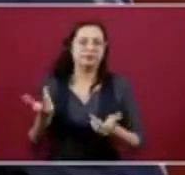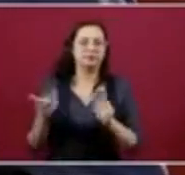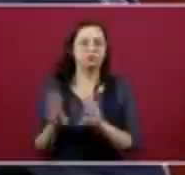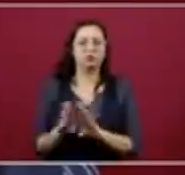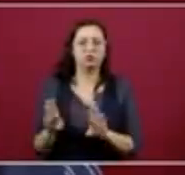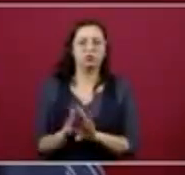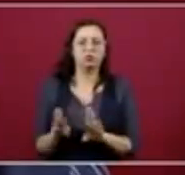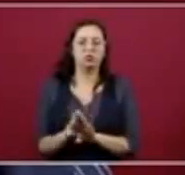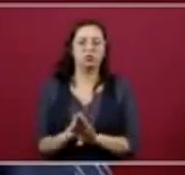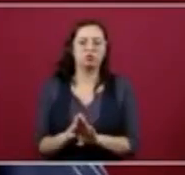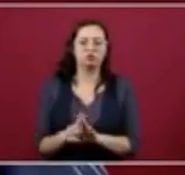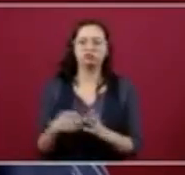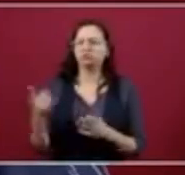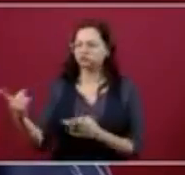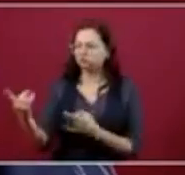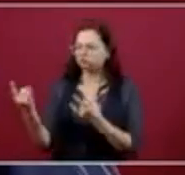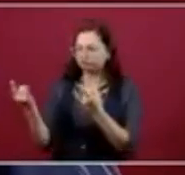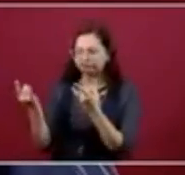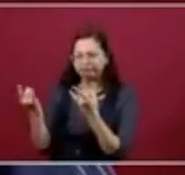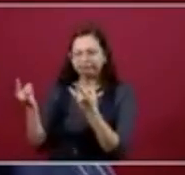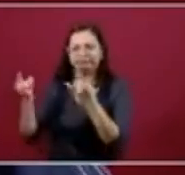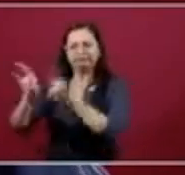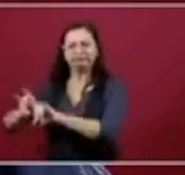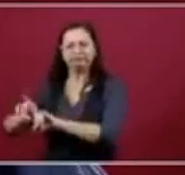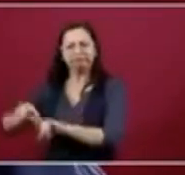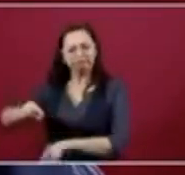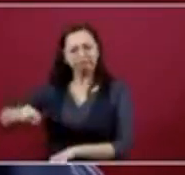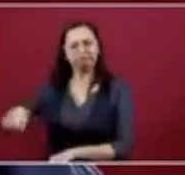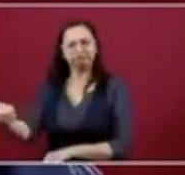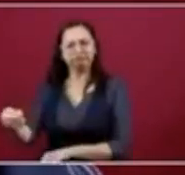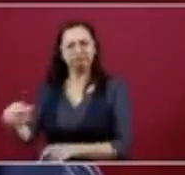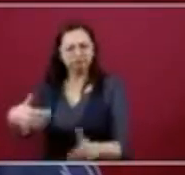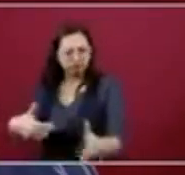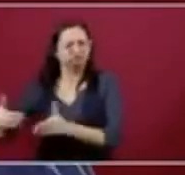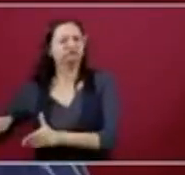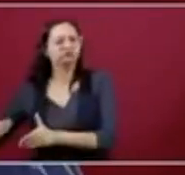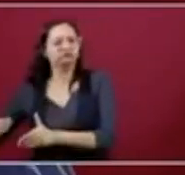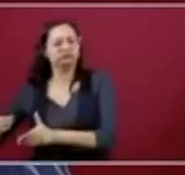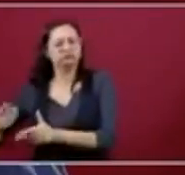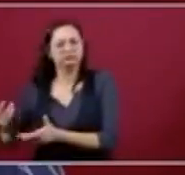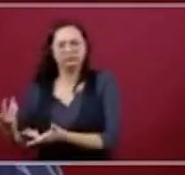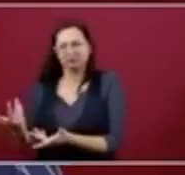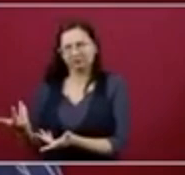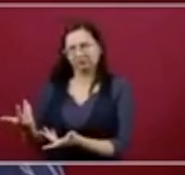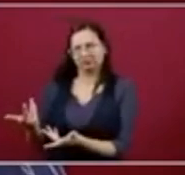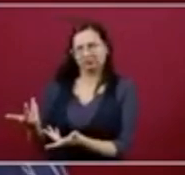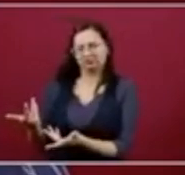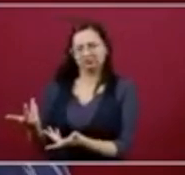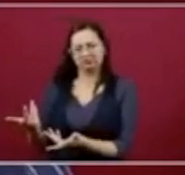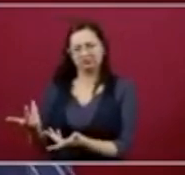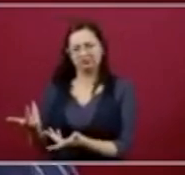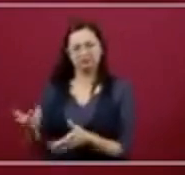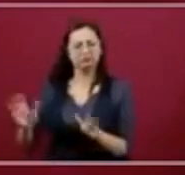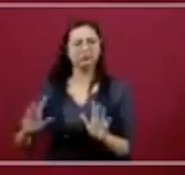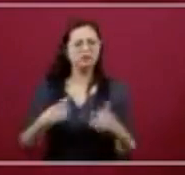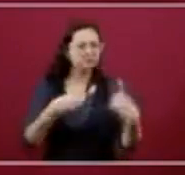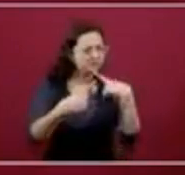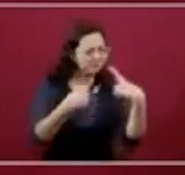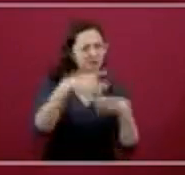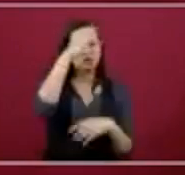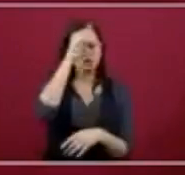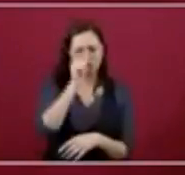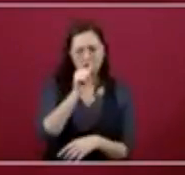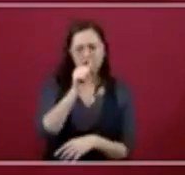que se tuviera secuestrada prácticamente esa información. Nos pusimos de acuerdo y